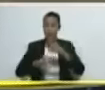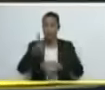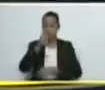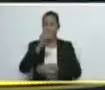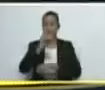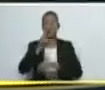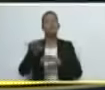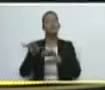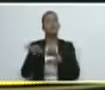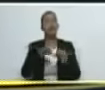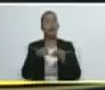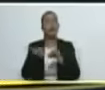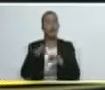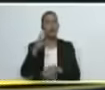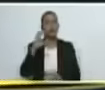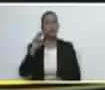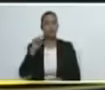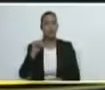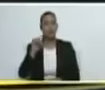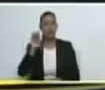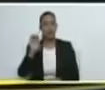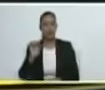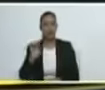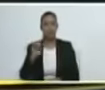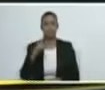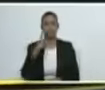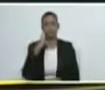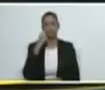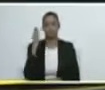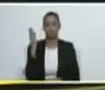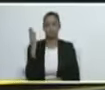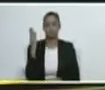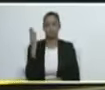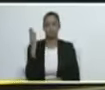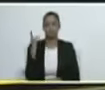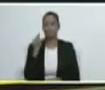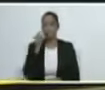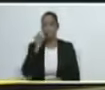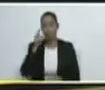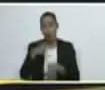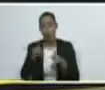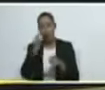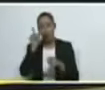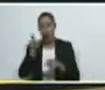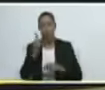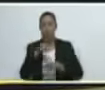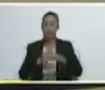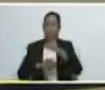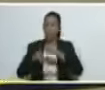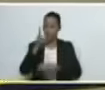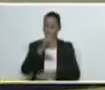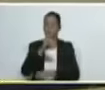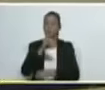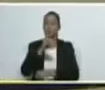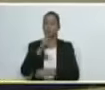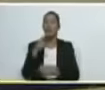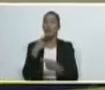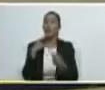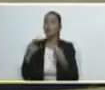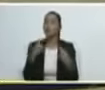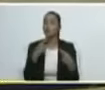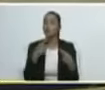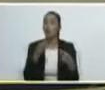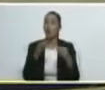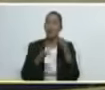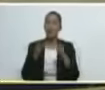Nacional Electoral, la doctora Cami Montilva, el doctor Manuel Escauriza, consultor jurídico